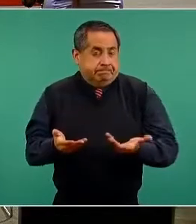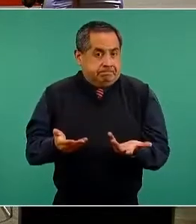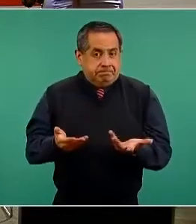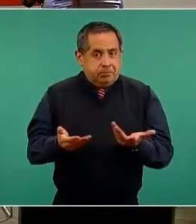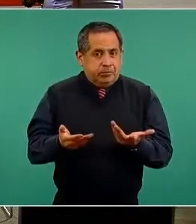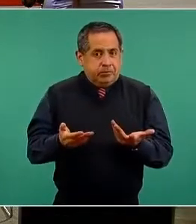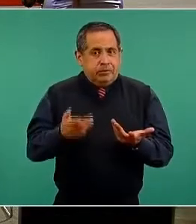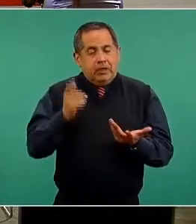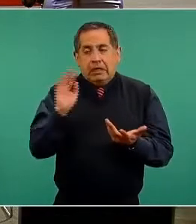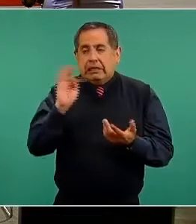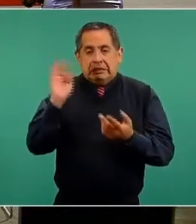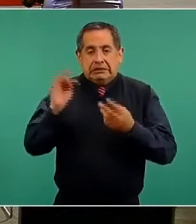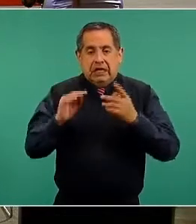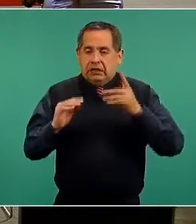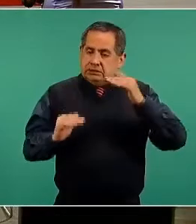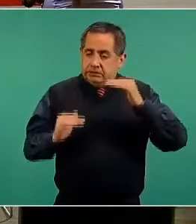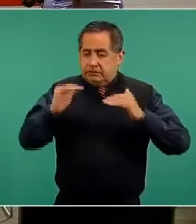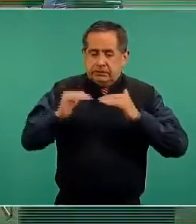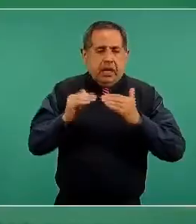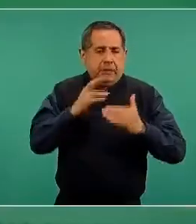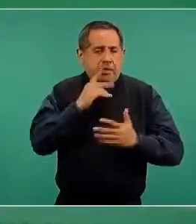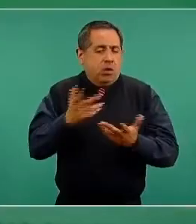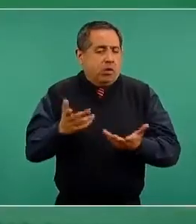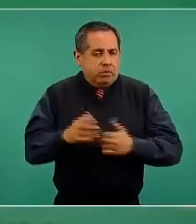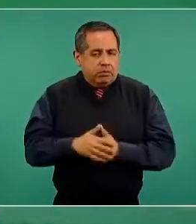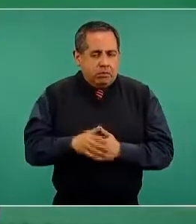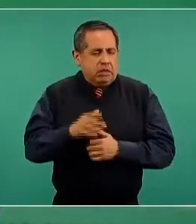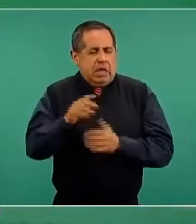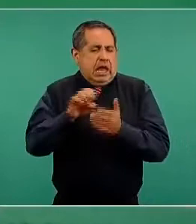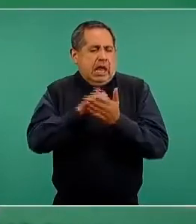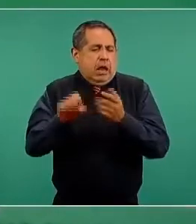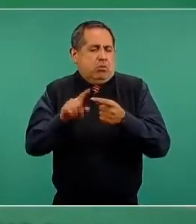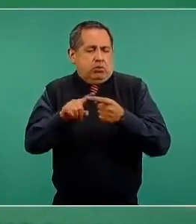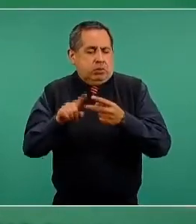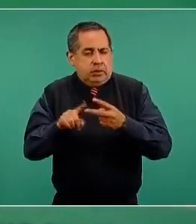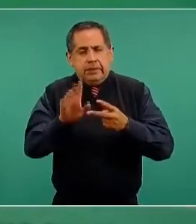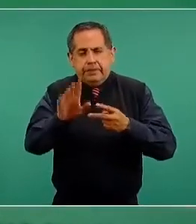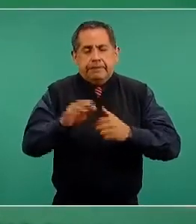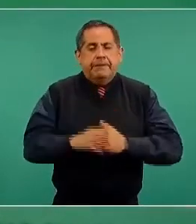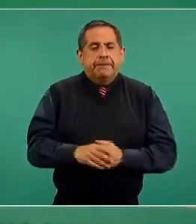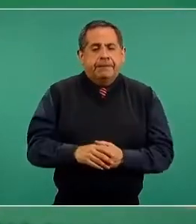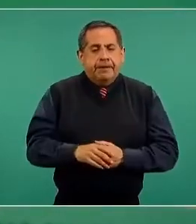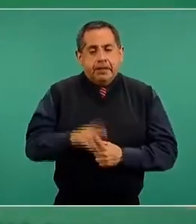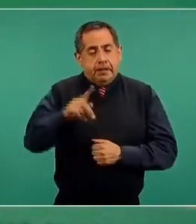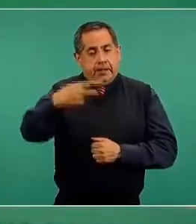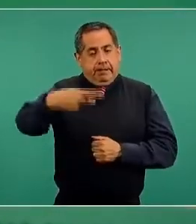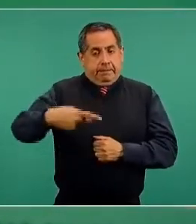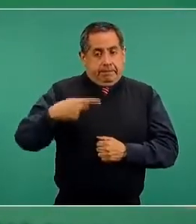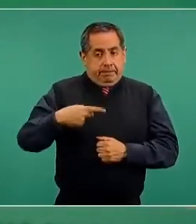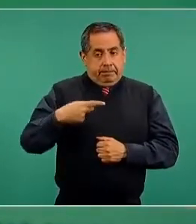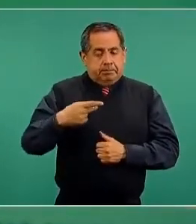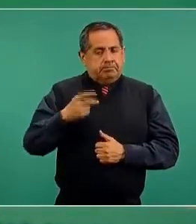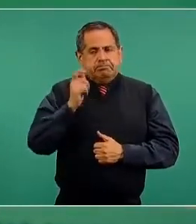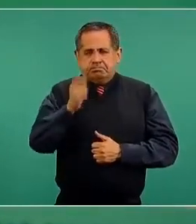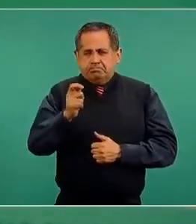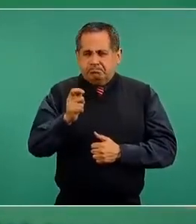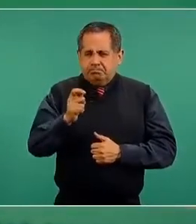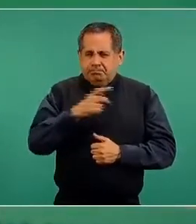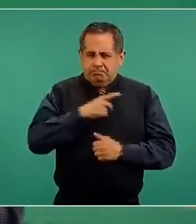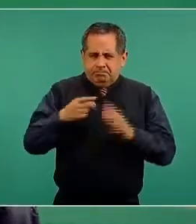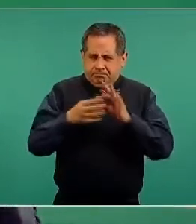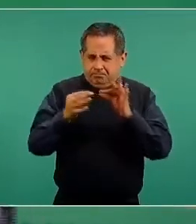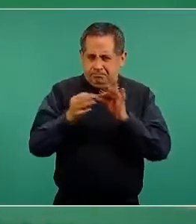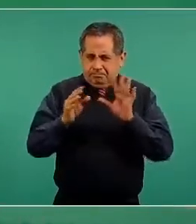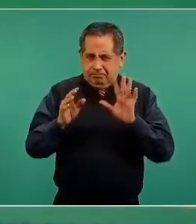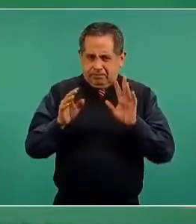hubiera esta polarización económica, por mencionar algunos de los elementos. Entonces, la pregunta debe ser